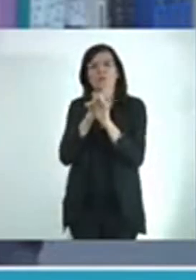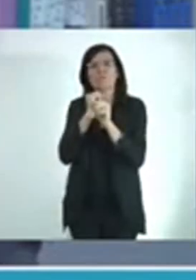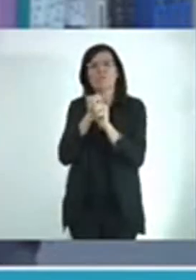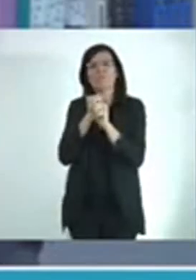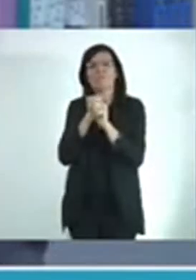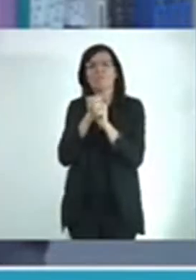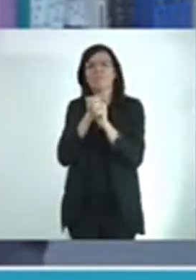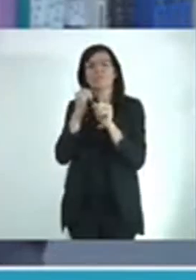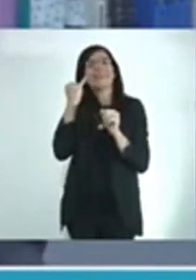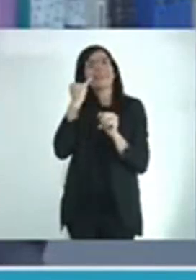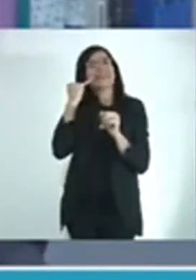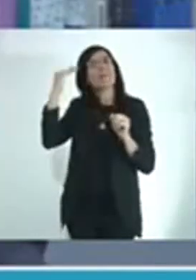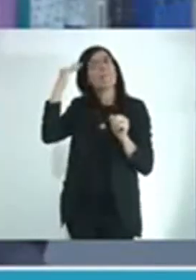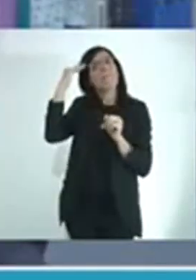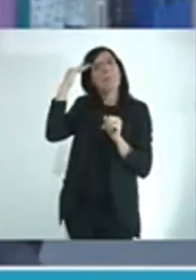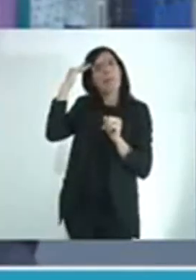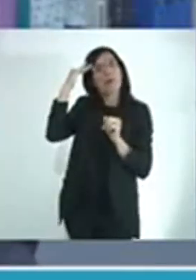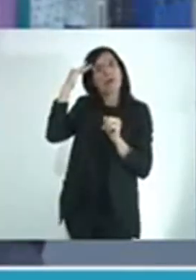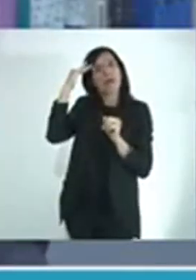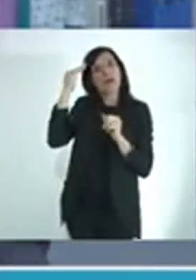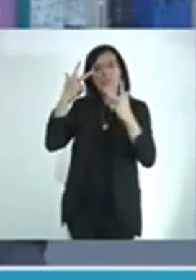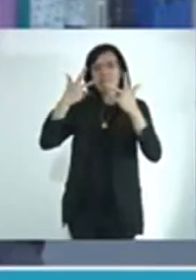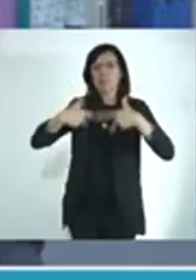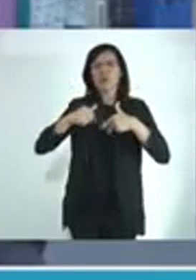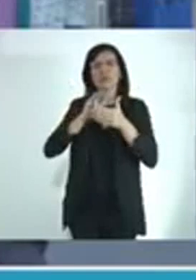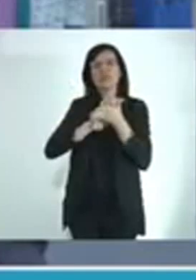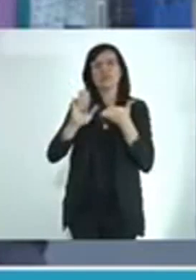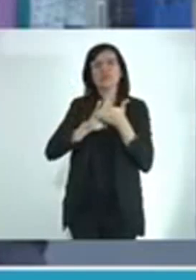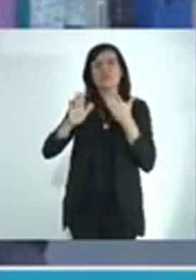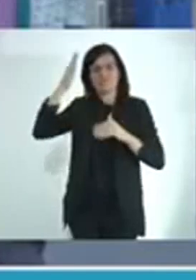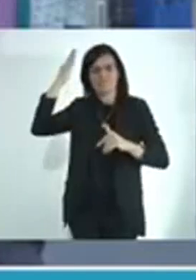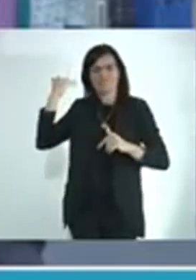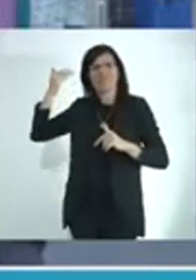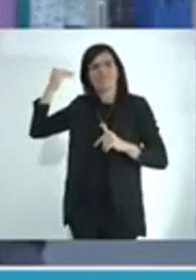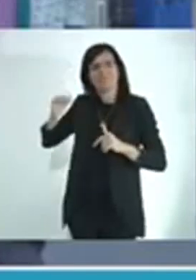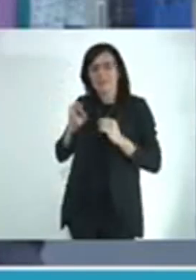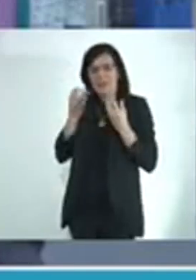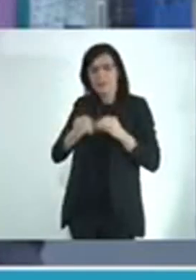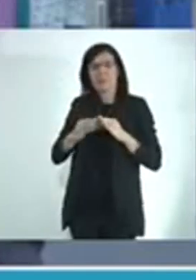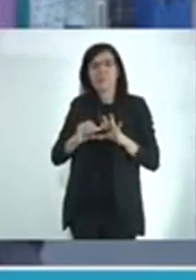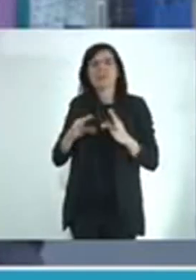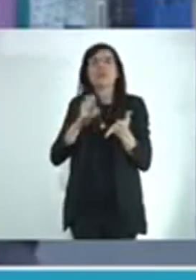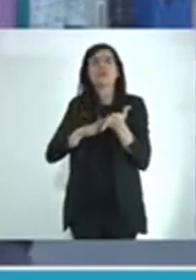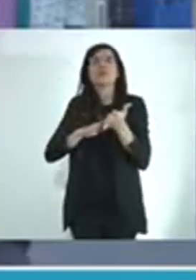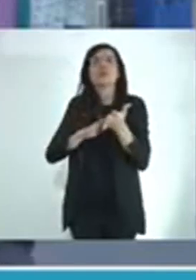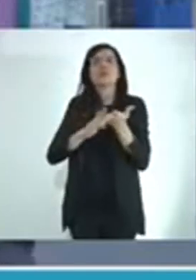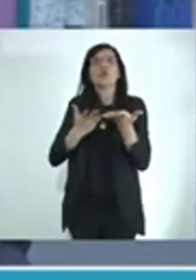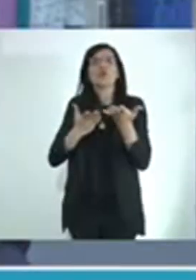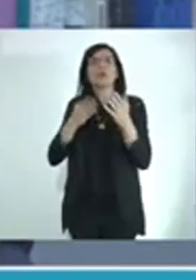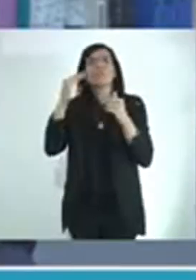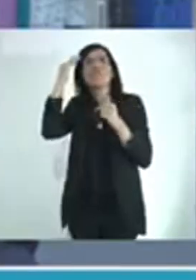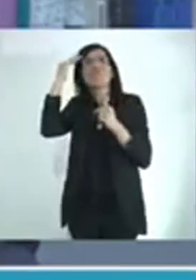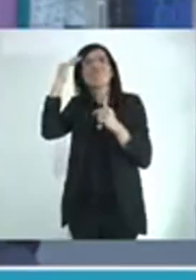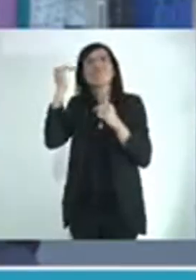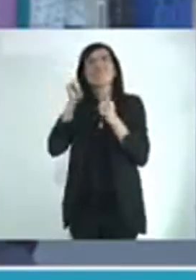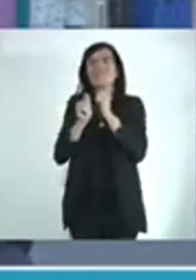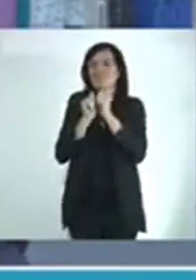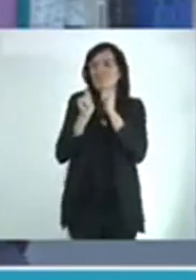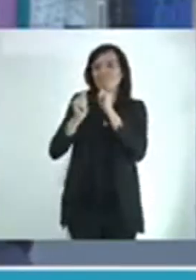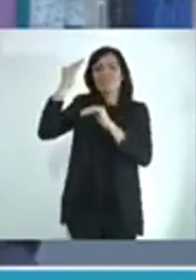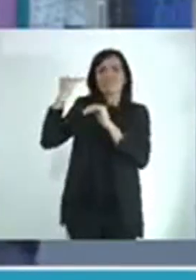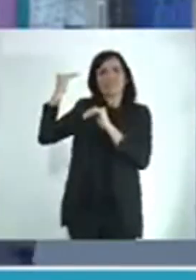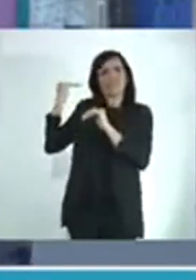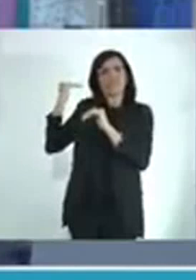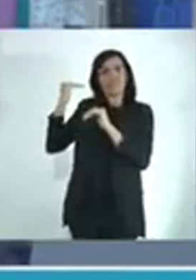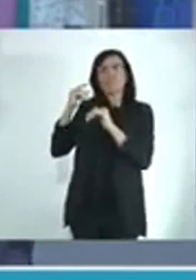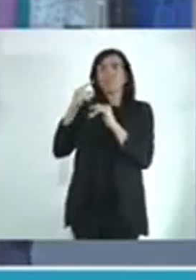y memoria, sobre todo como políticas del Ministerio de Educación, trabajando en lo que es la enseñanza del pasado reciente a través de